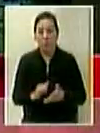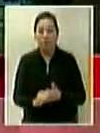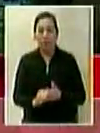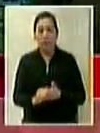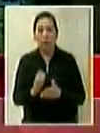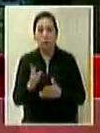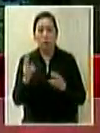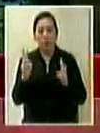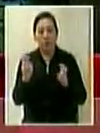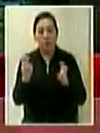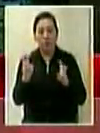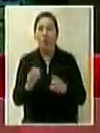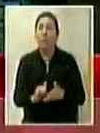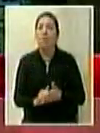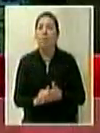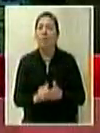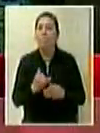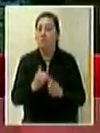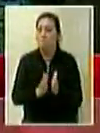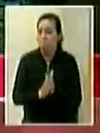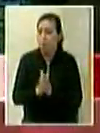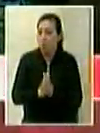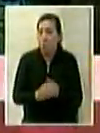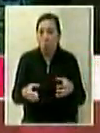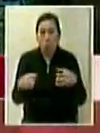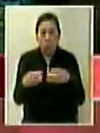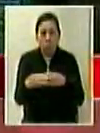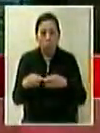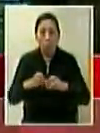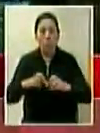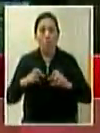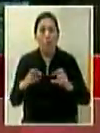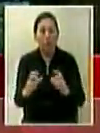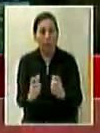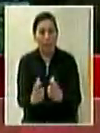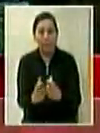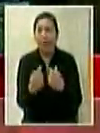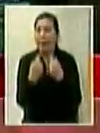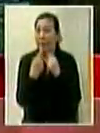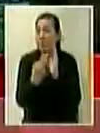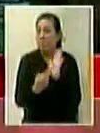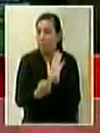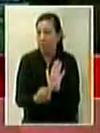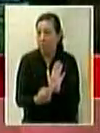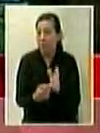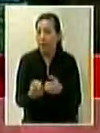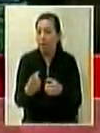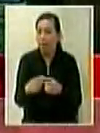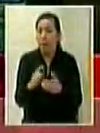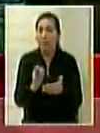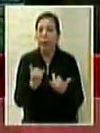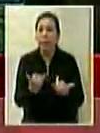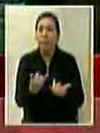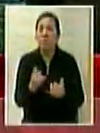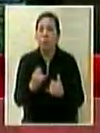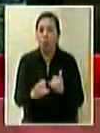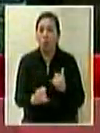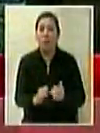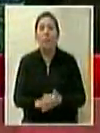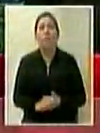y de su titular, motivando que grupos parlamentarios presenten una moción de interpelación a este